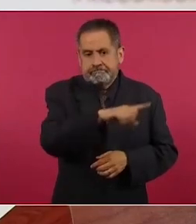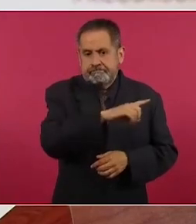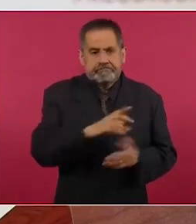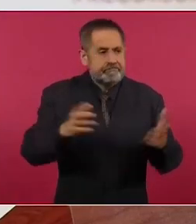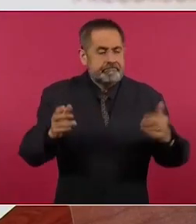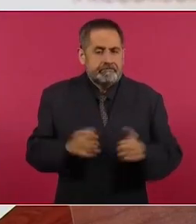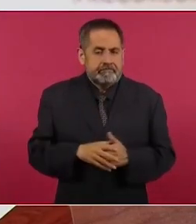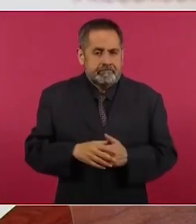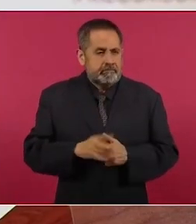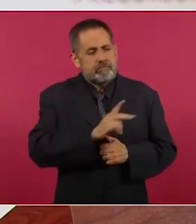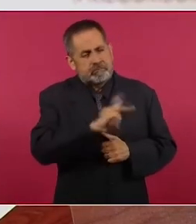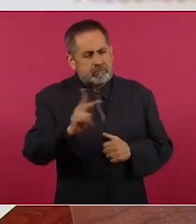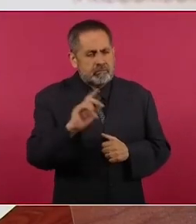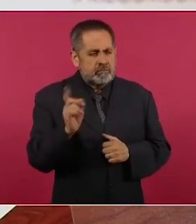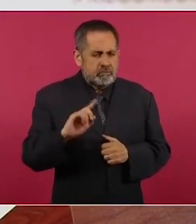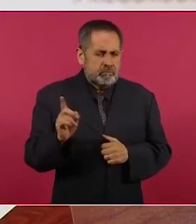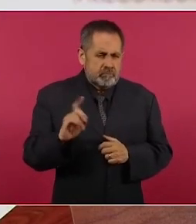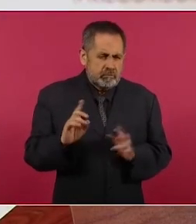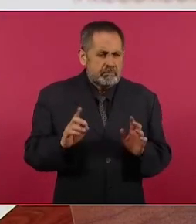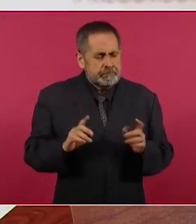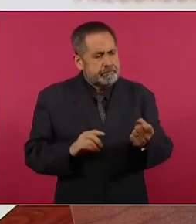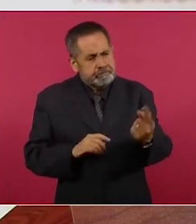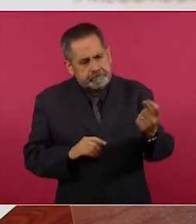No todos también,